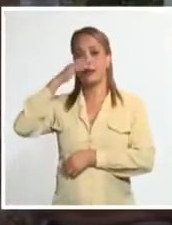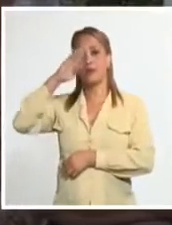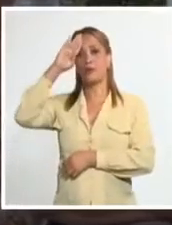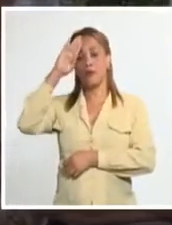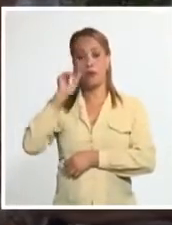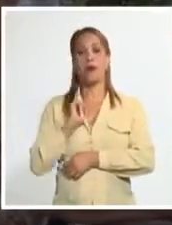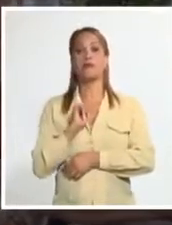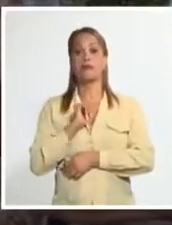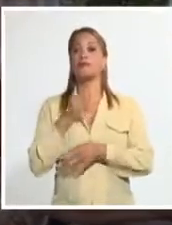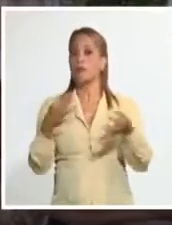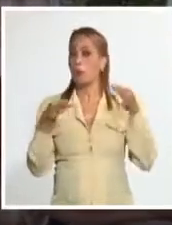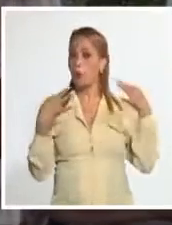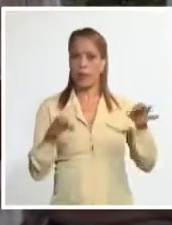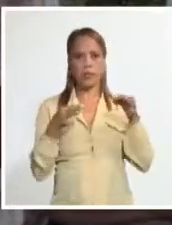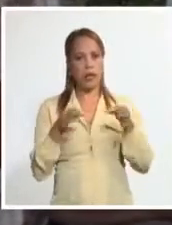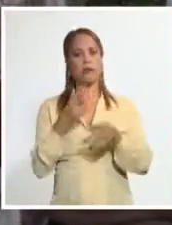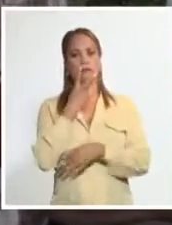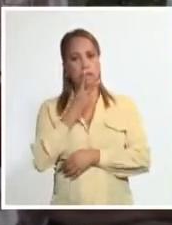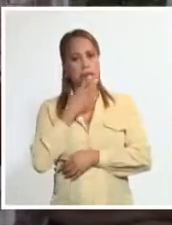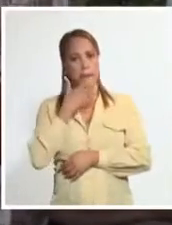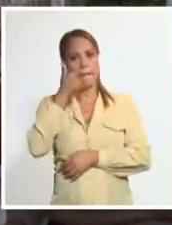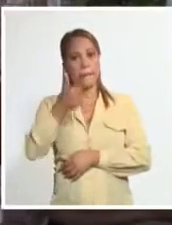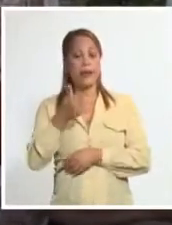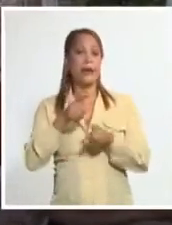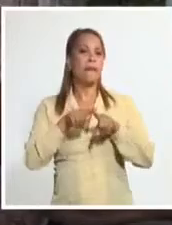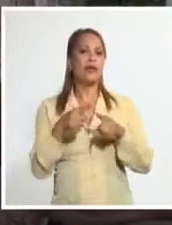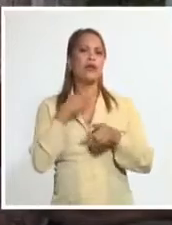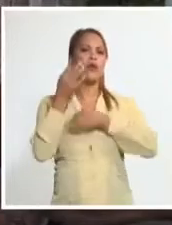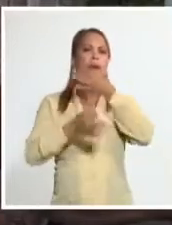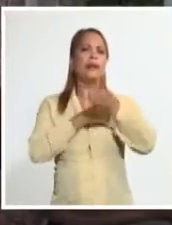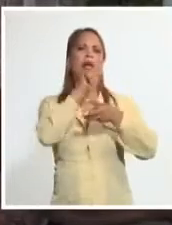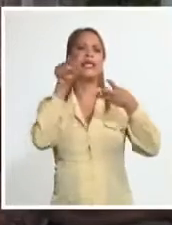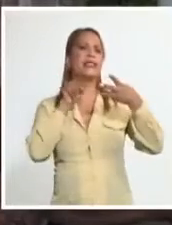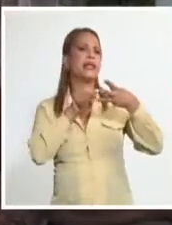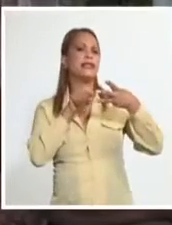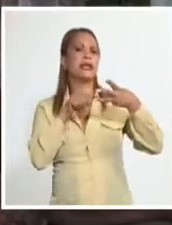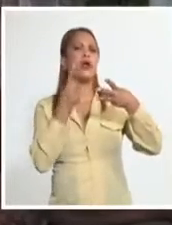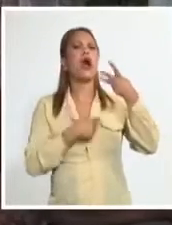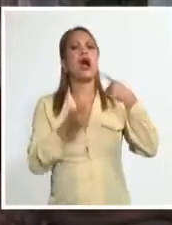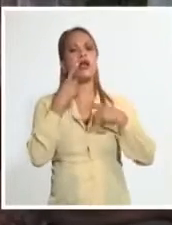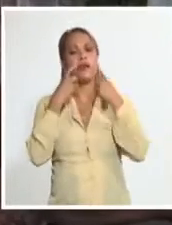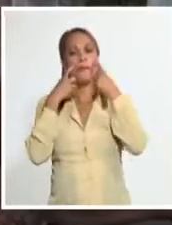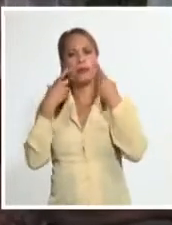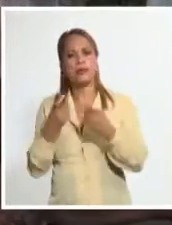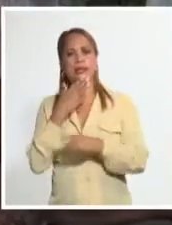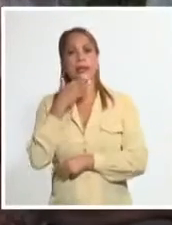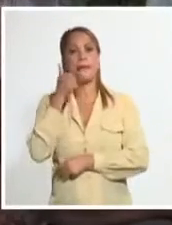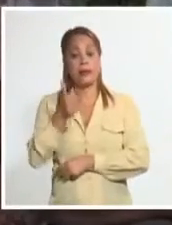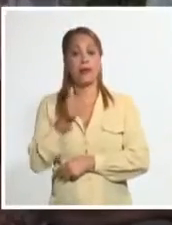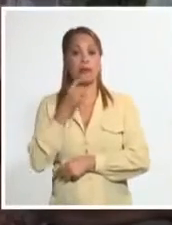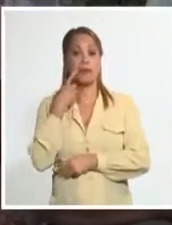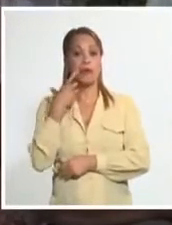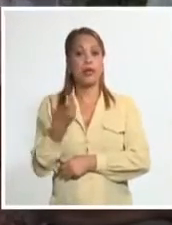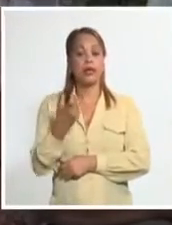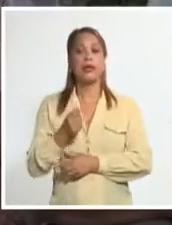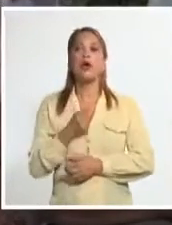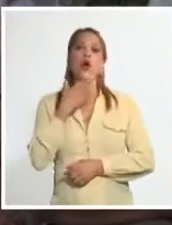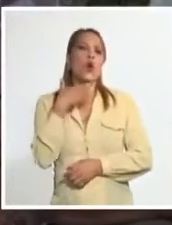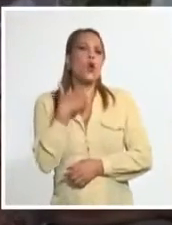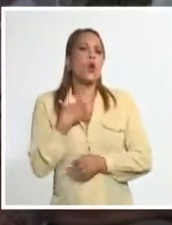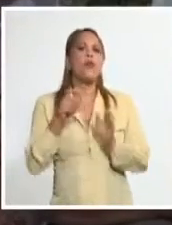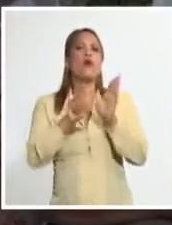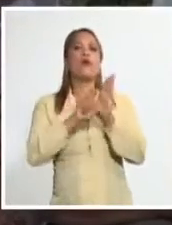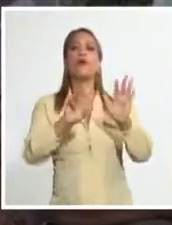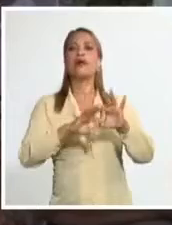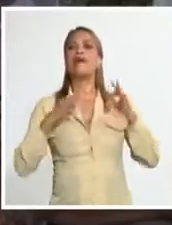cubana actual, documentalmente. Pero me voy a referir al tercer elemento, que para mí es el más significativo, cómo el código viene